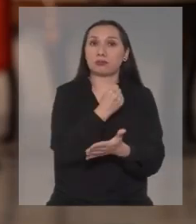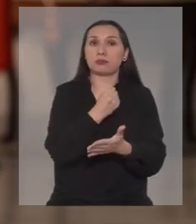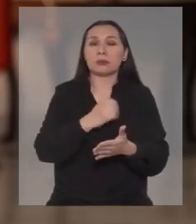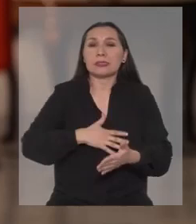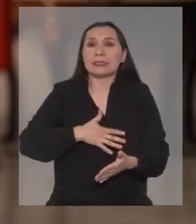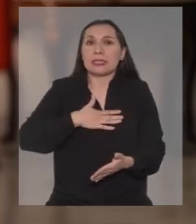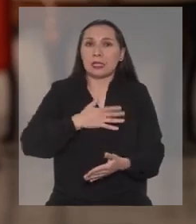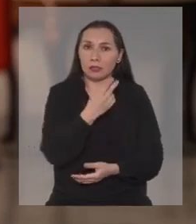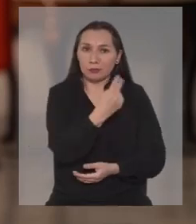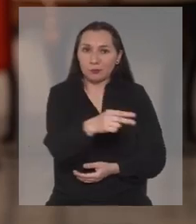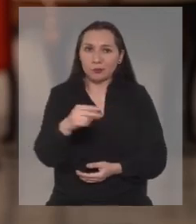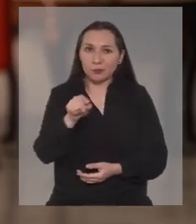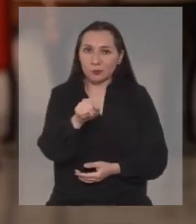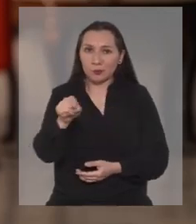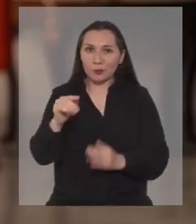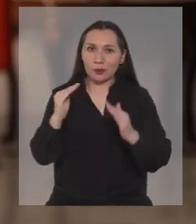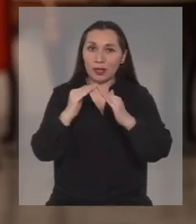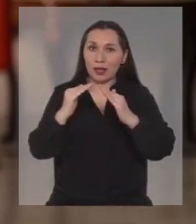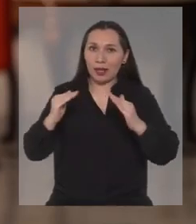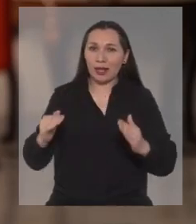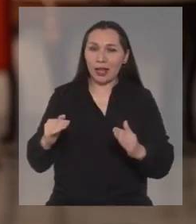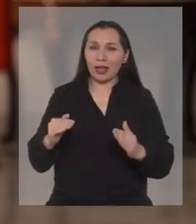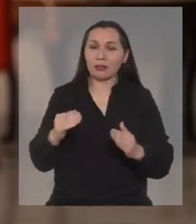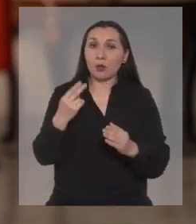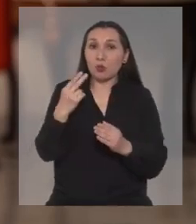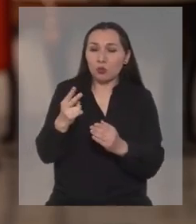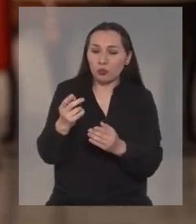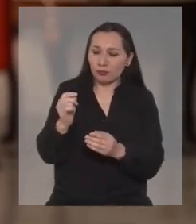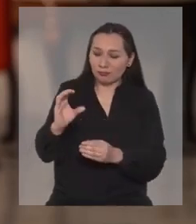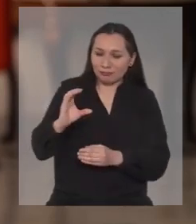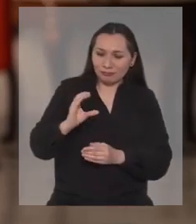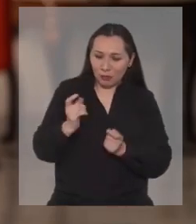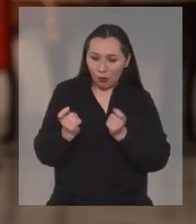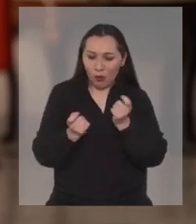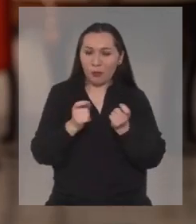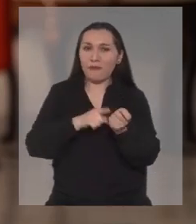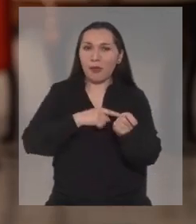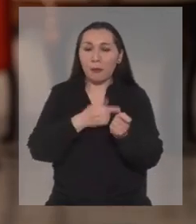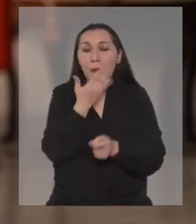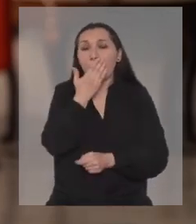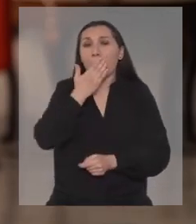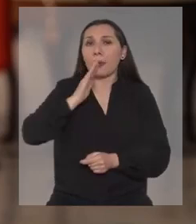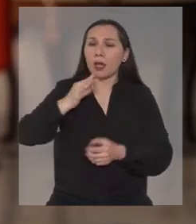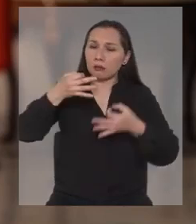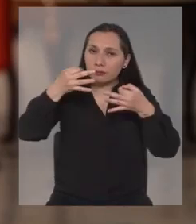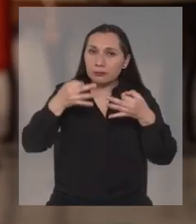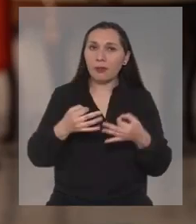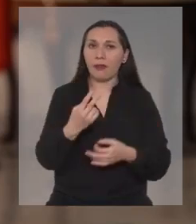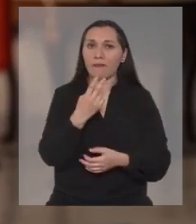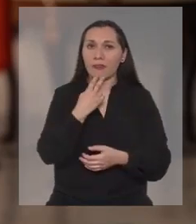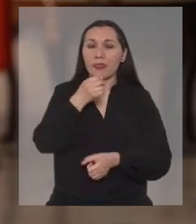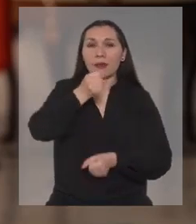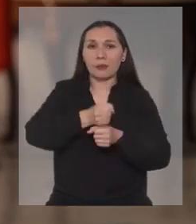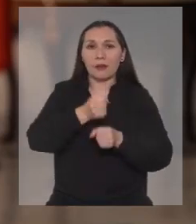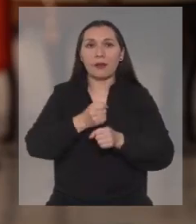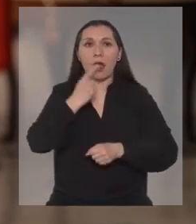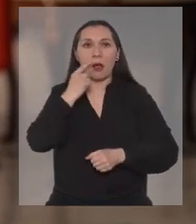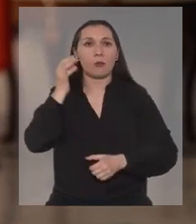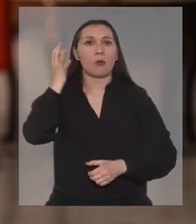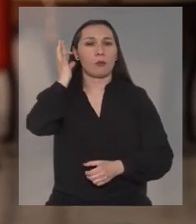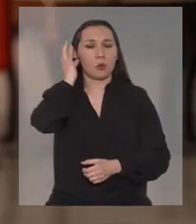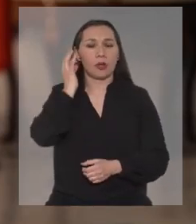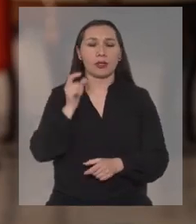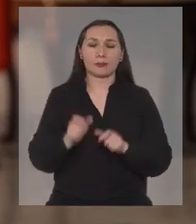percibidos en sus casas lleguen a su economía familiar y mejoren concretamente la vida de trabajadores y